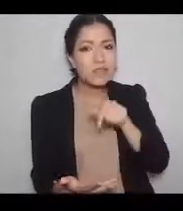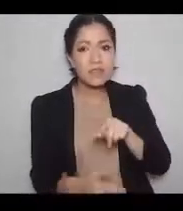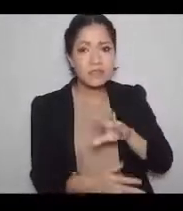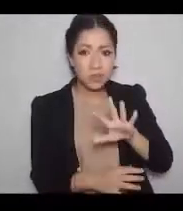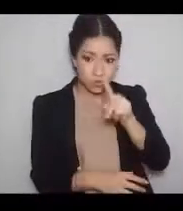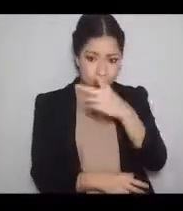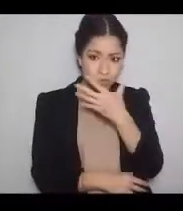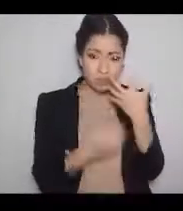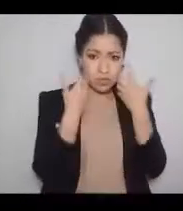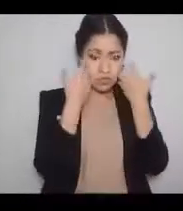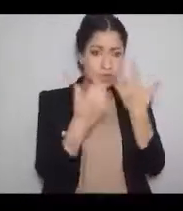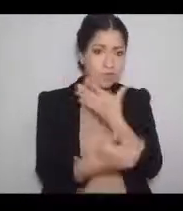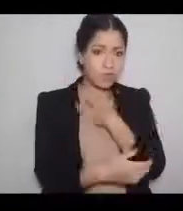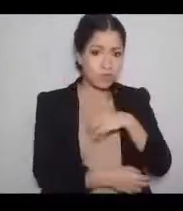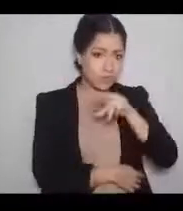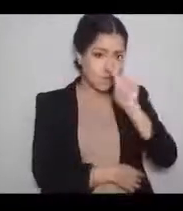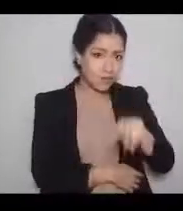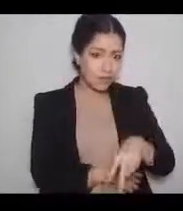distintos.